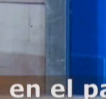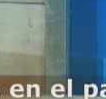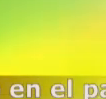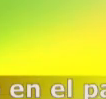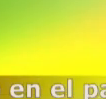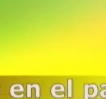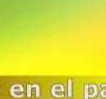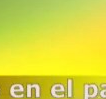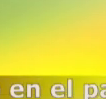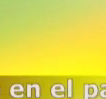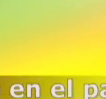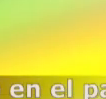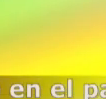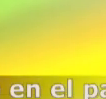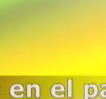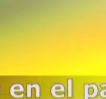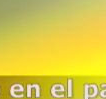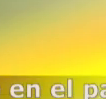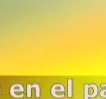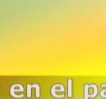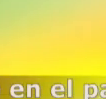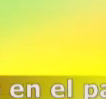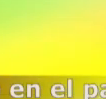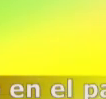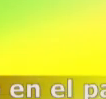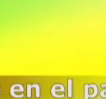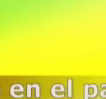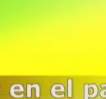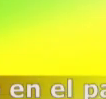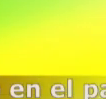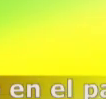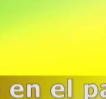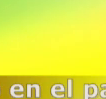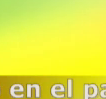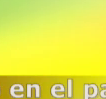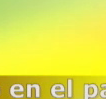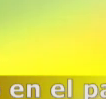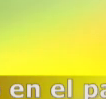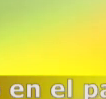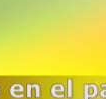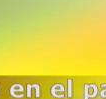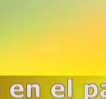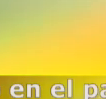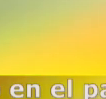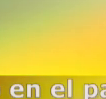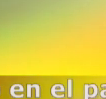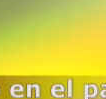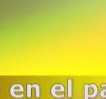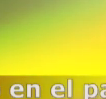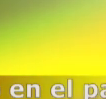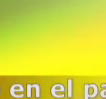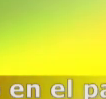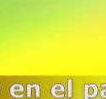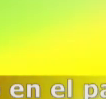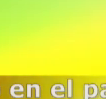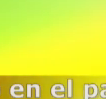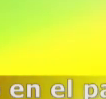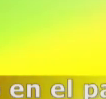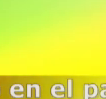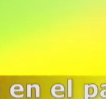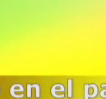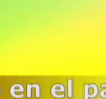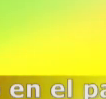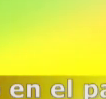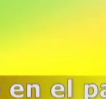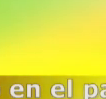distribución no se equitativa porque a partir de que el aumento la tasa cambiaria en los últimos